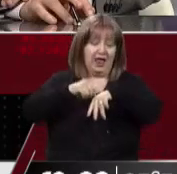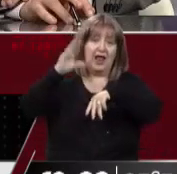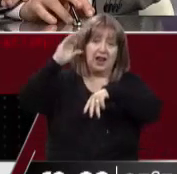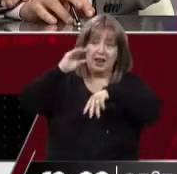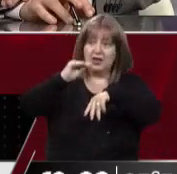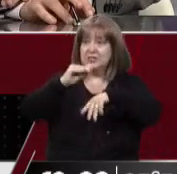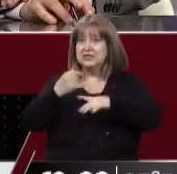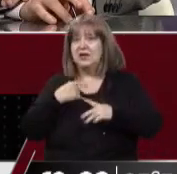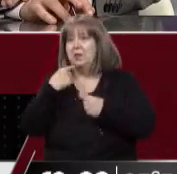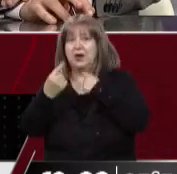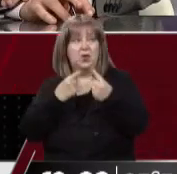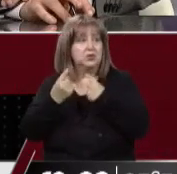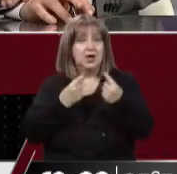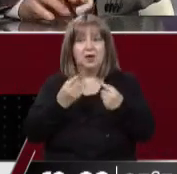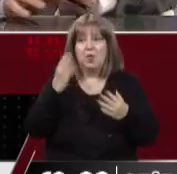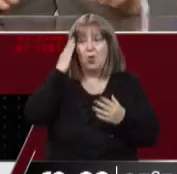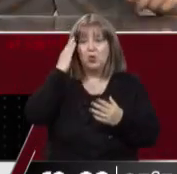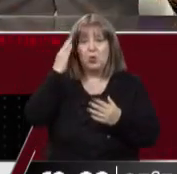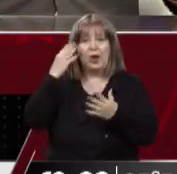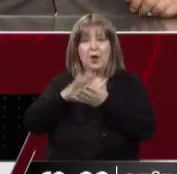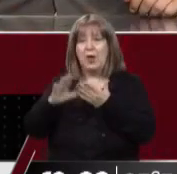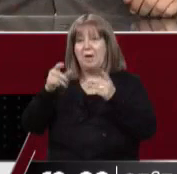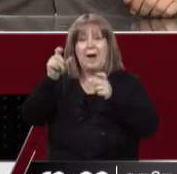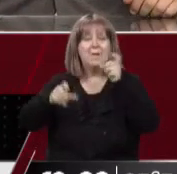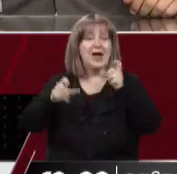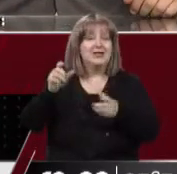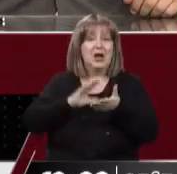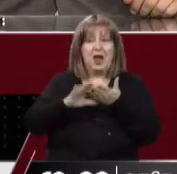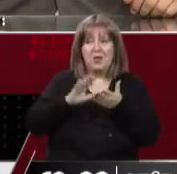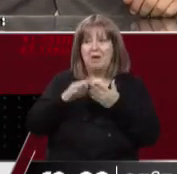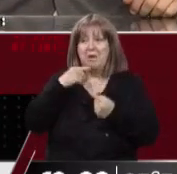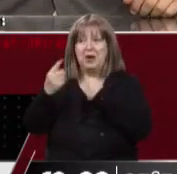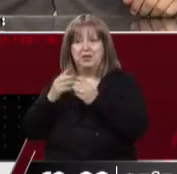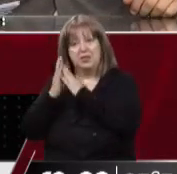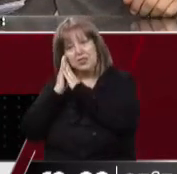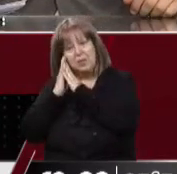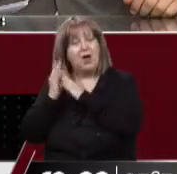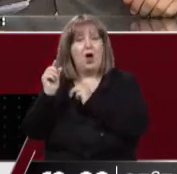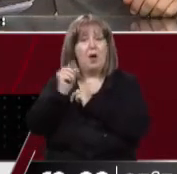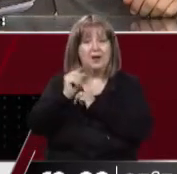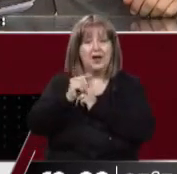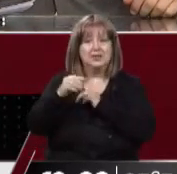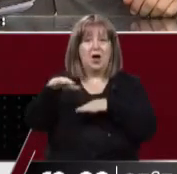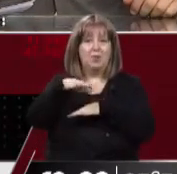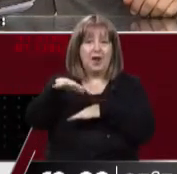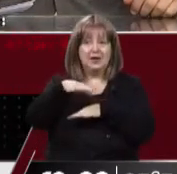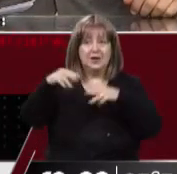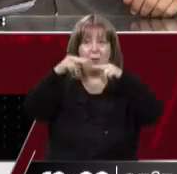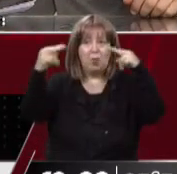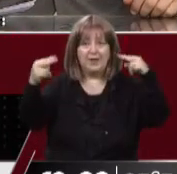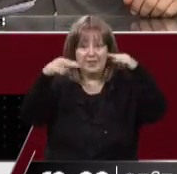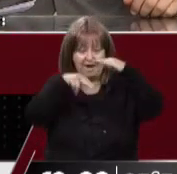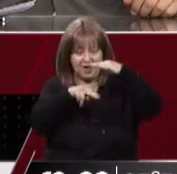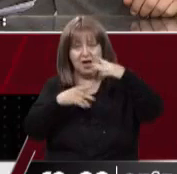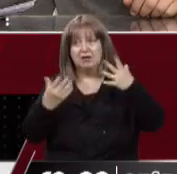uno también se abre a conocer culturas nuevas, gente nueva. ¿Qué aprendizaje? Sí. Eso, ¿qué aprendizaje para, viste, soltar el